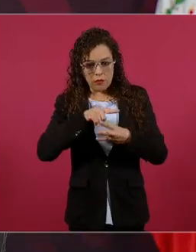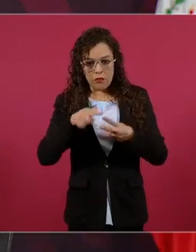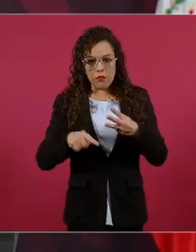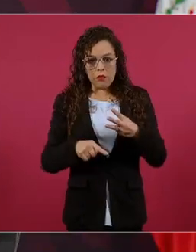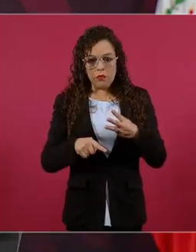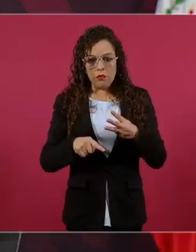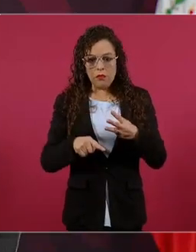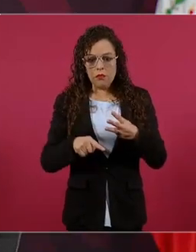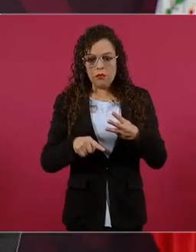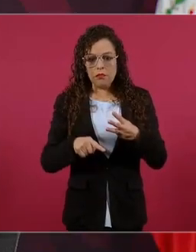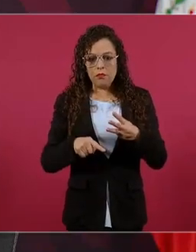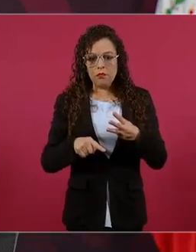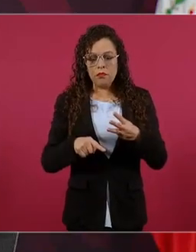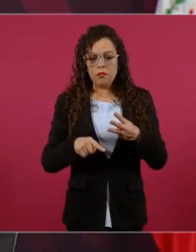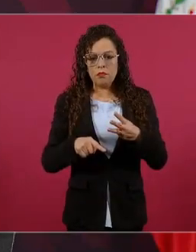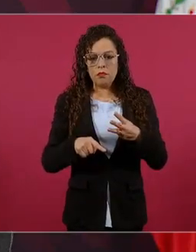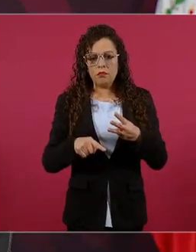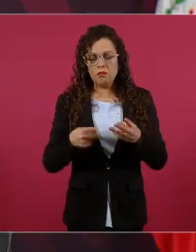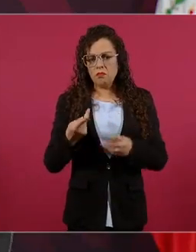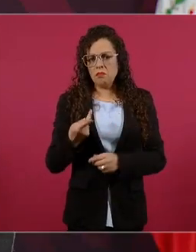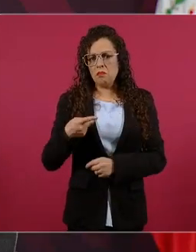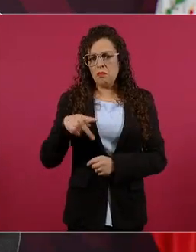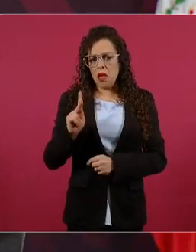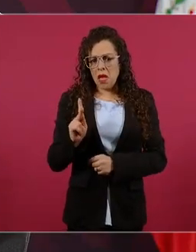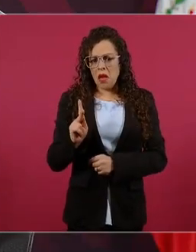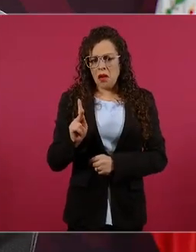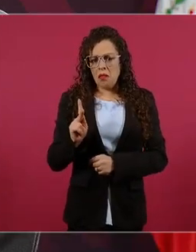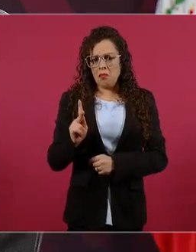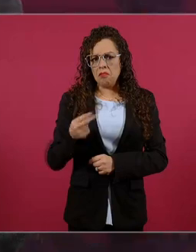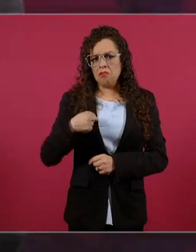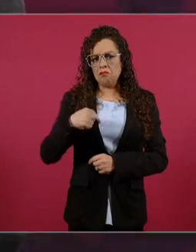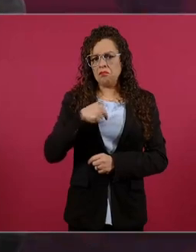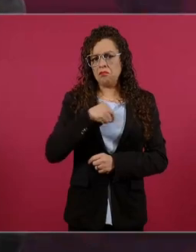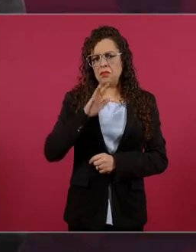y sabemos muy bien cómo los cooptan,